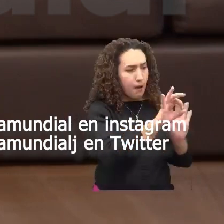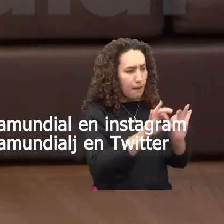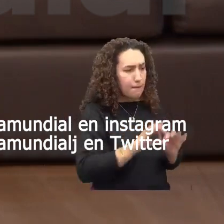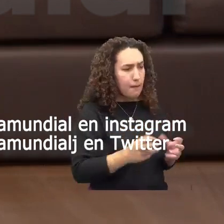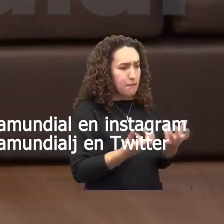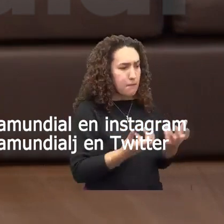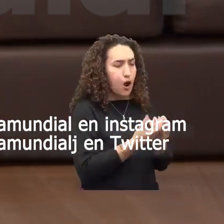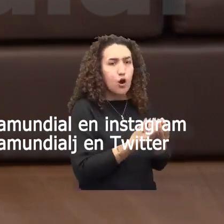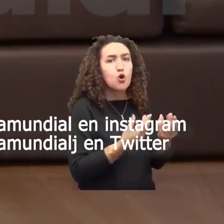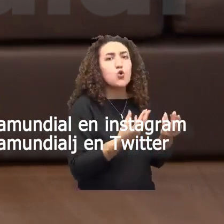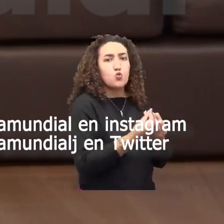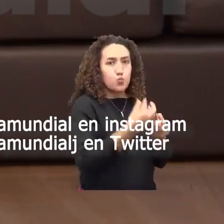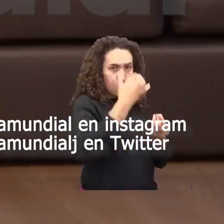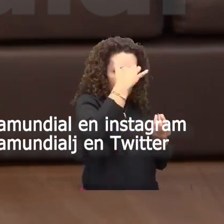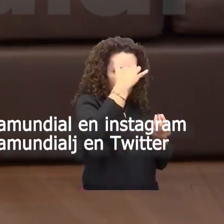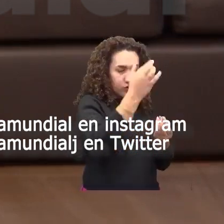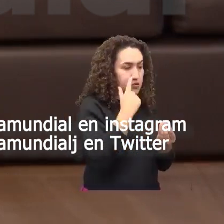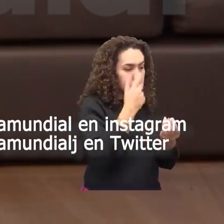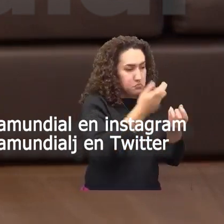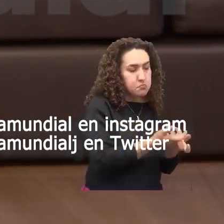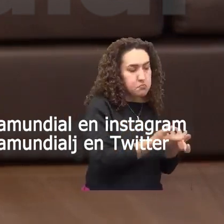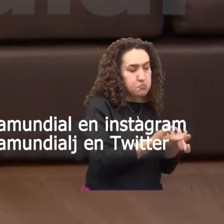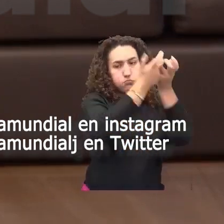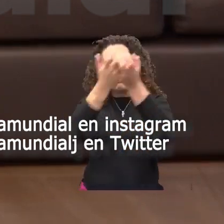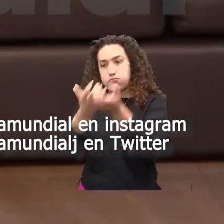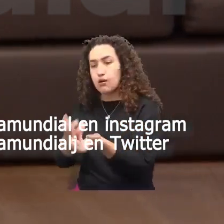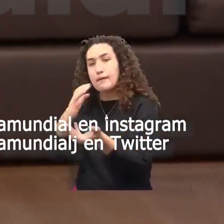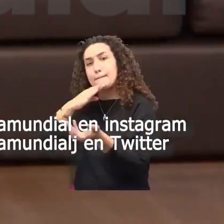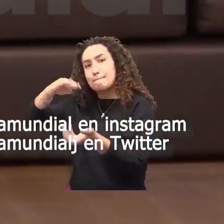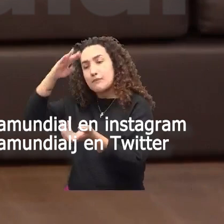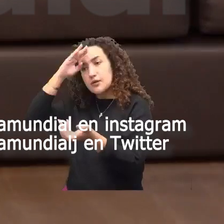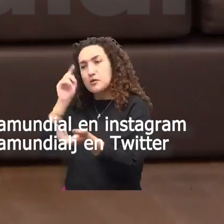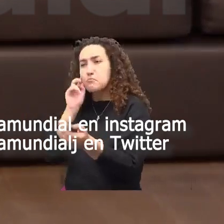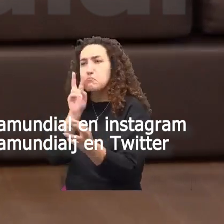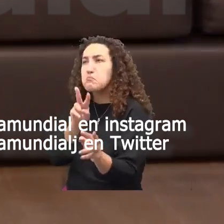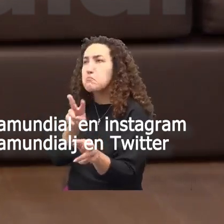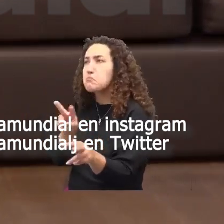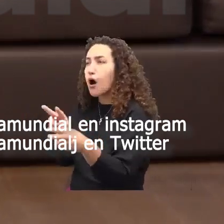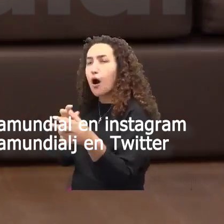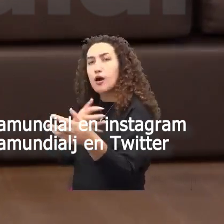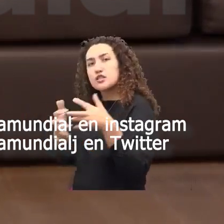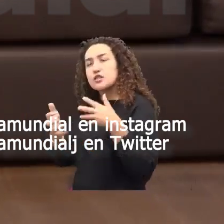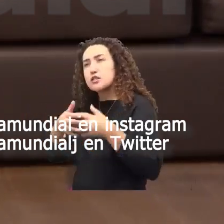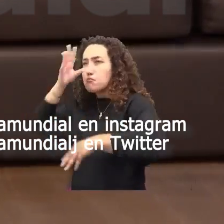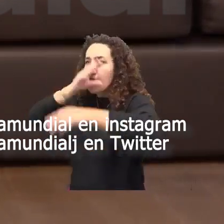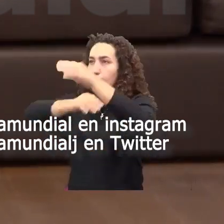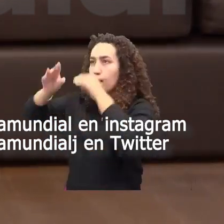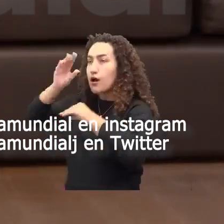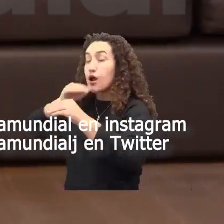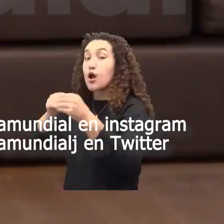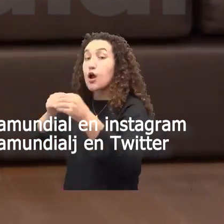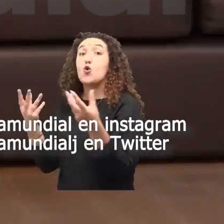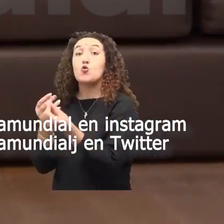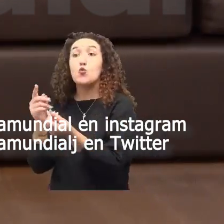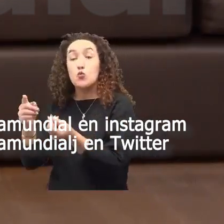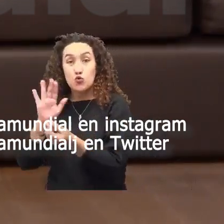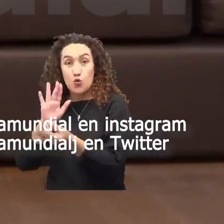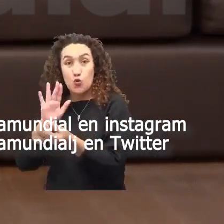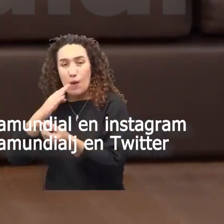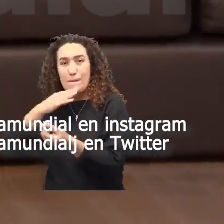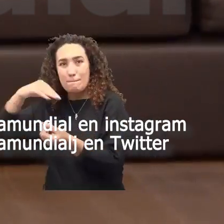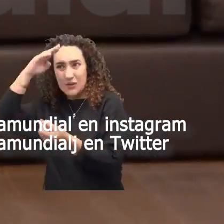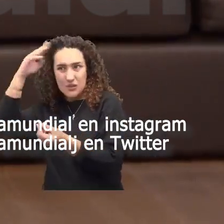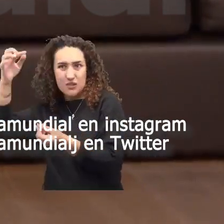los sistemas, aprendieron, el equipo de Metro de Medellín vino a la zona, recorrió los municipios, conoció las problemáticas